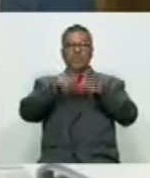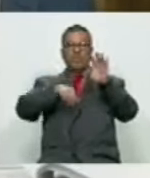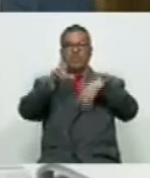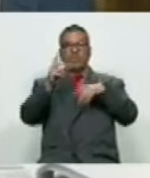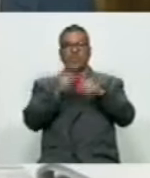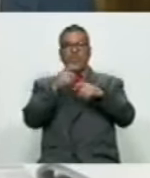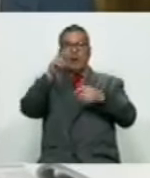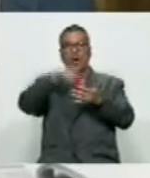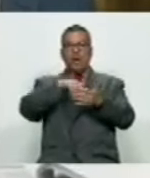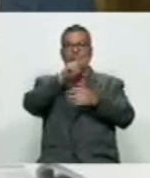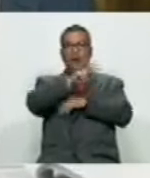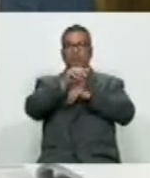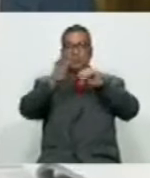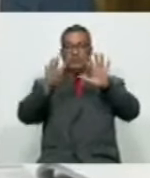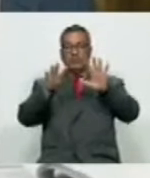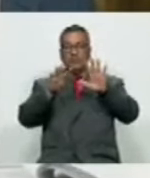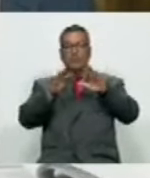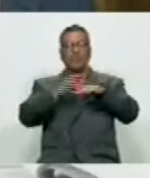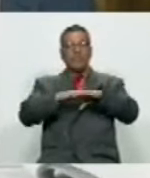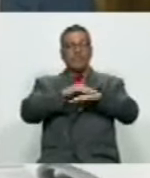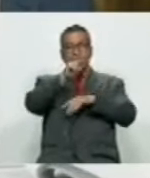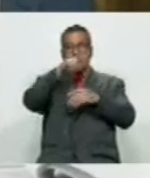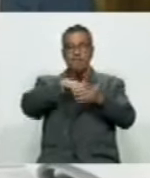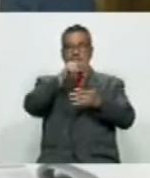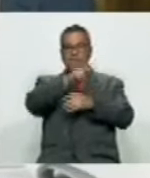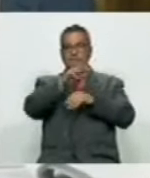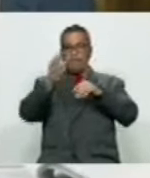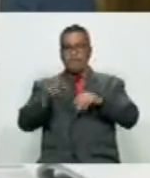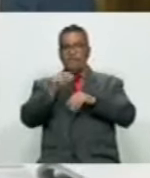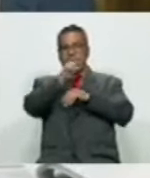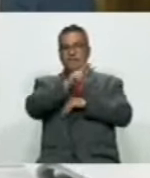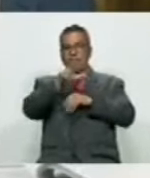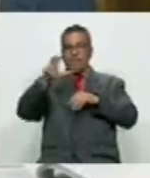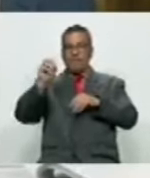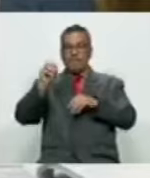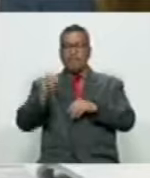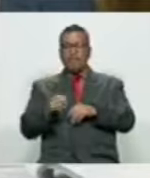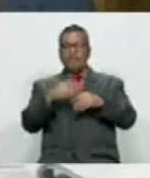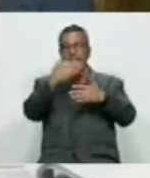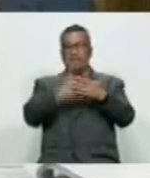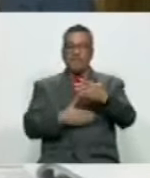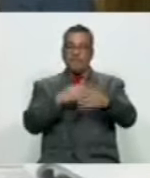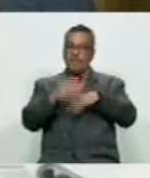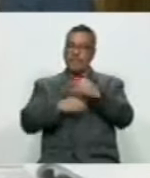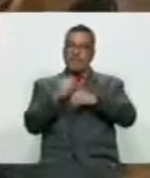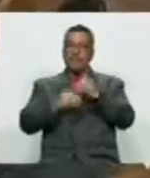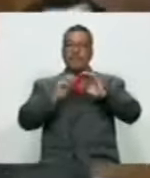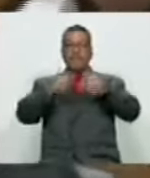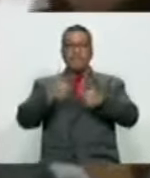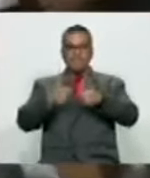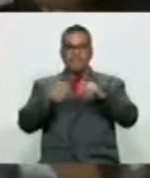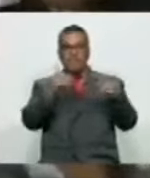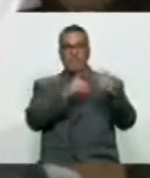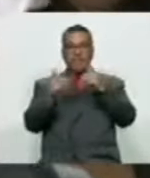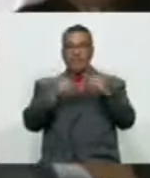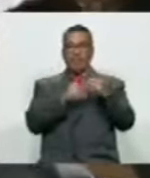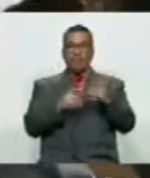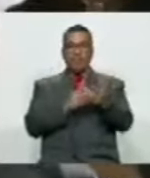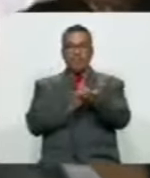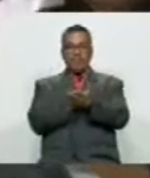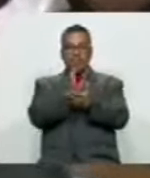13 de agosto de 2024 se aprobó hasta el 63º del informe. Correspondería iniciar la discusión para